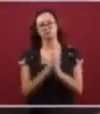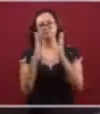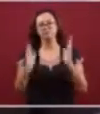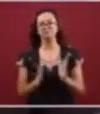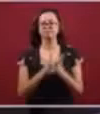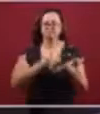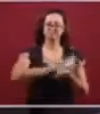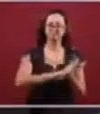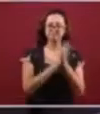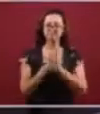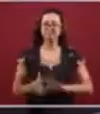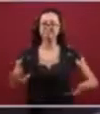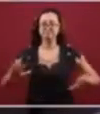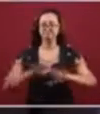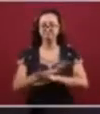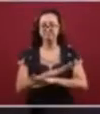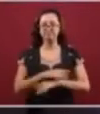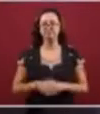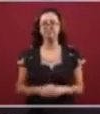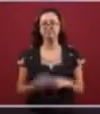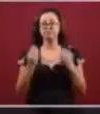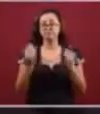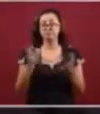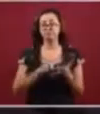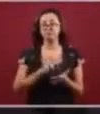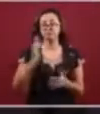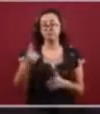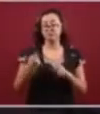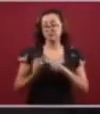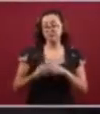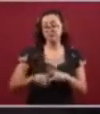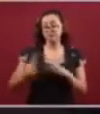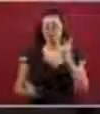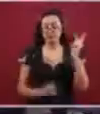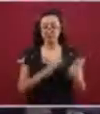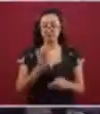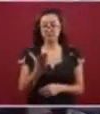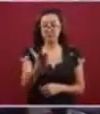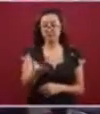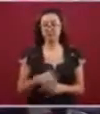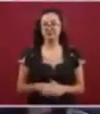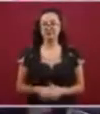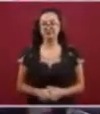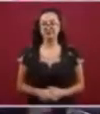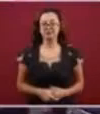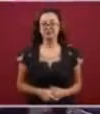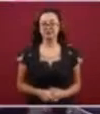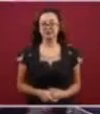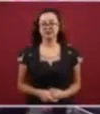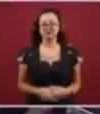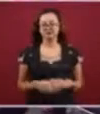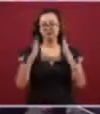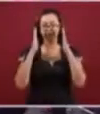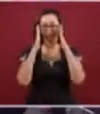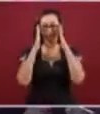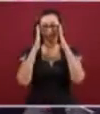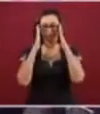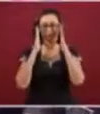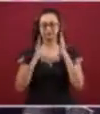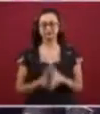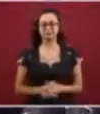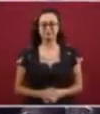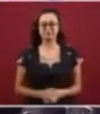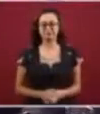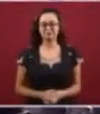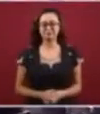esta transformación y de este cambio. Nada más y muchas gracias. Empezamos con las preguntas. Sí, cómo no. Por favor.